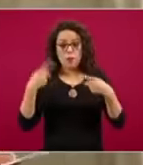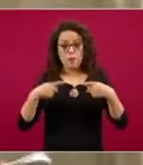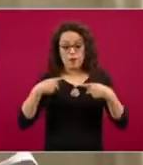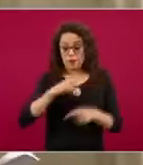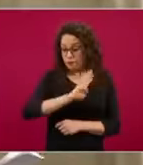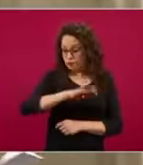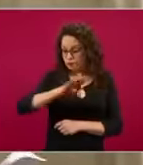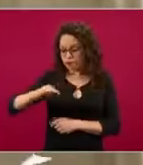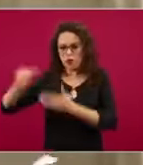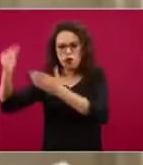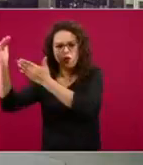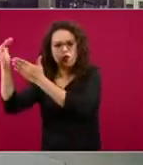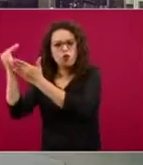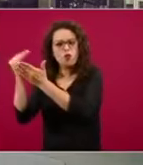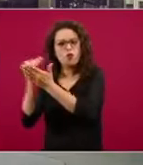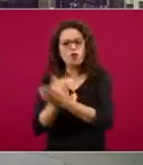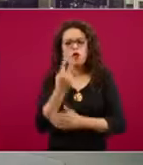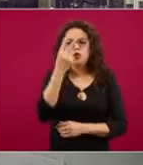hasta el